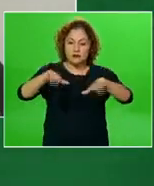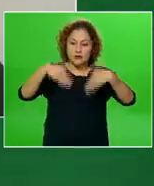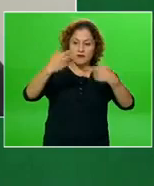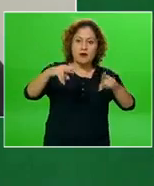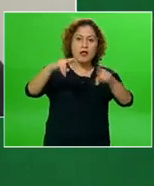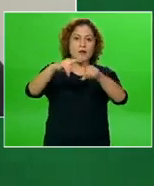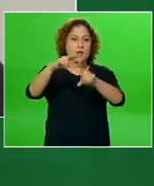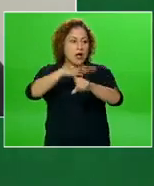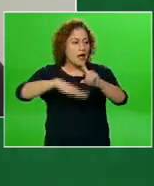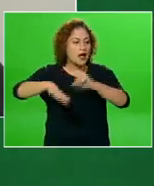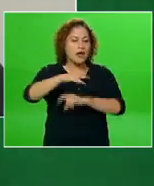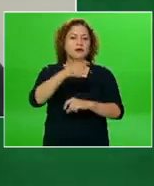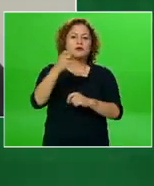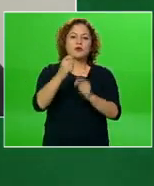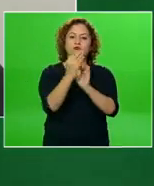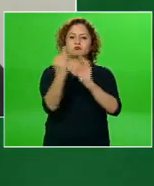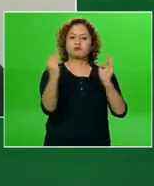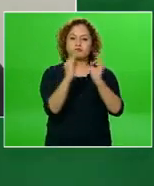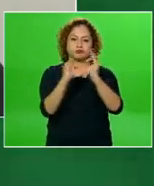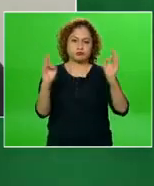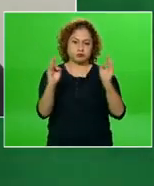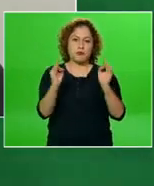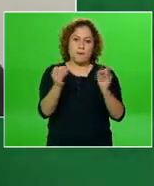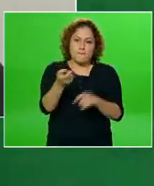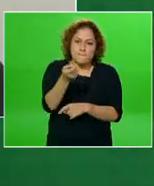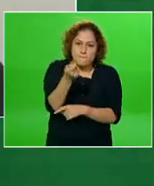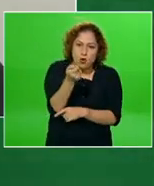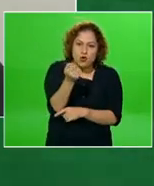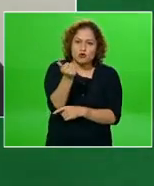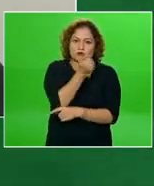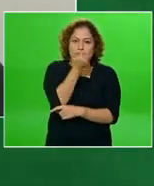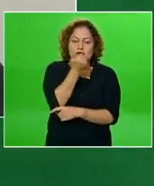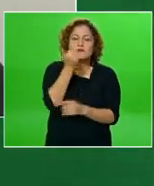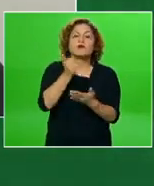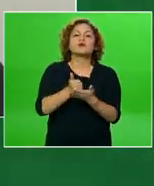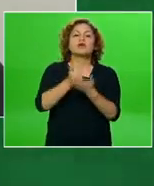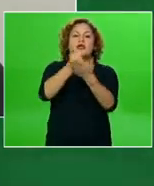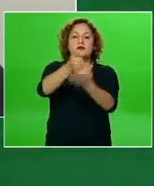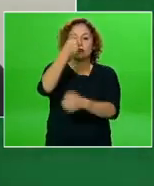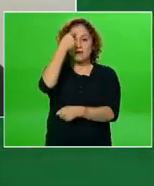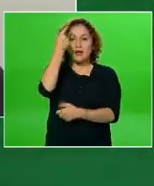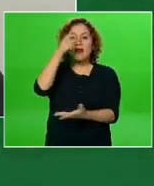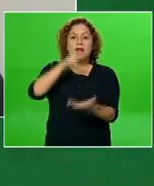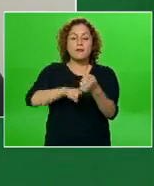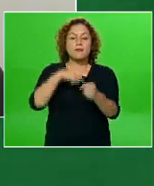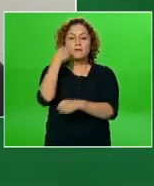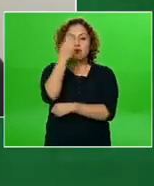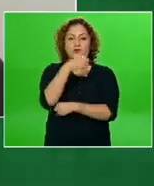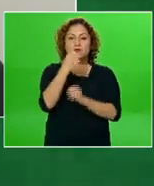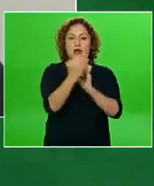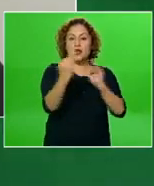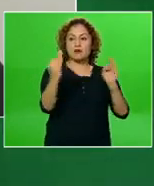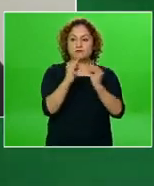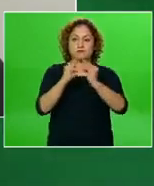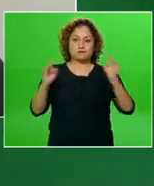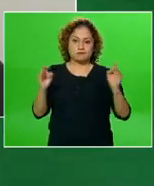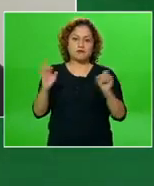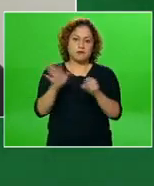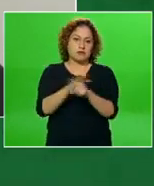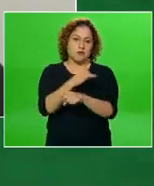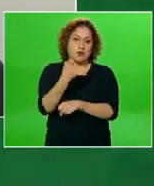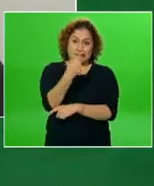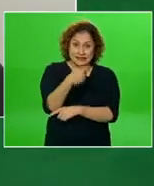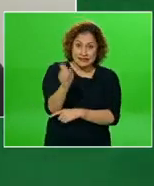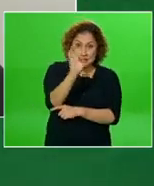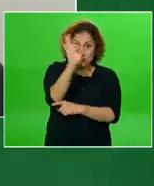esto también va a mantener todavía la movilidad disminuida en el sentido de que no el 100 por ciento de alumnos y por